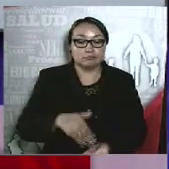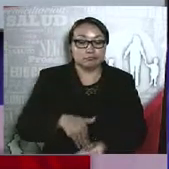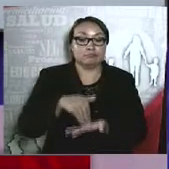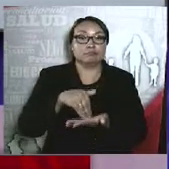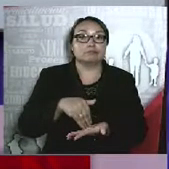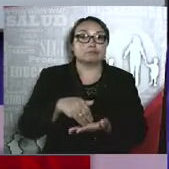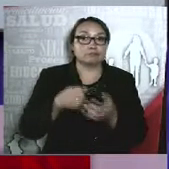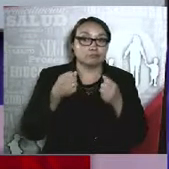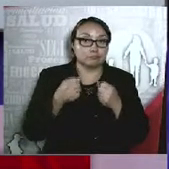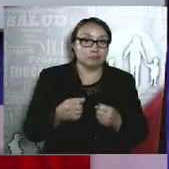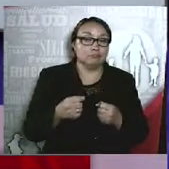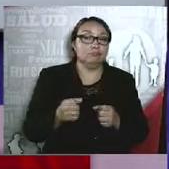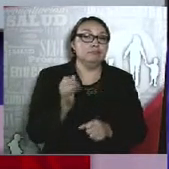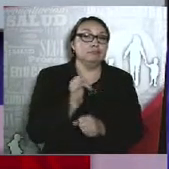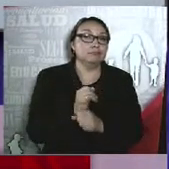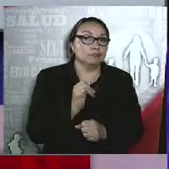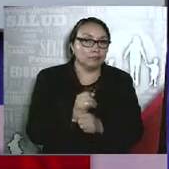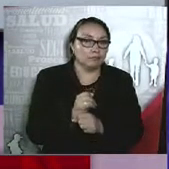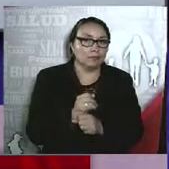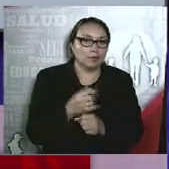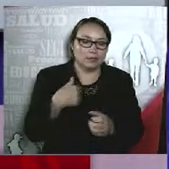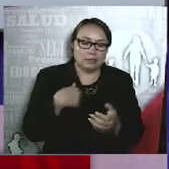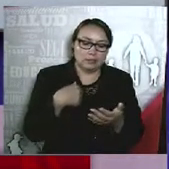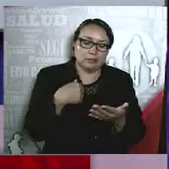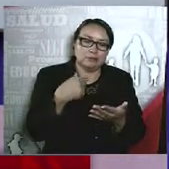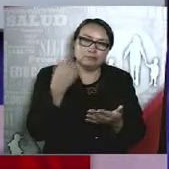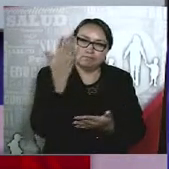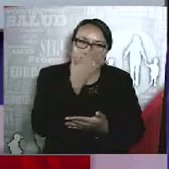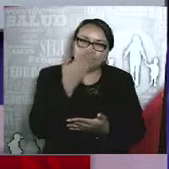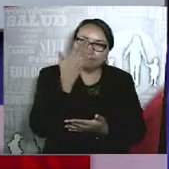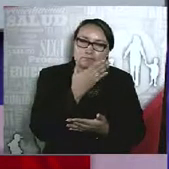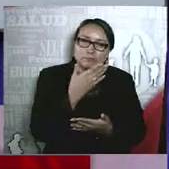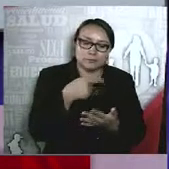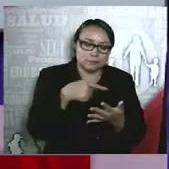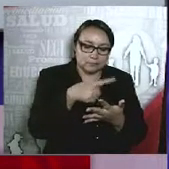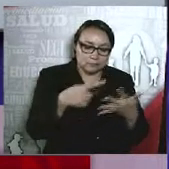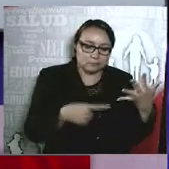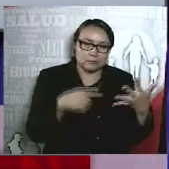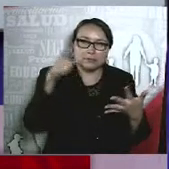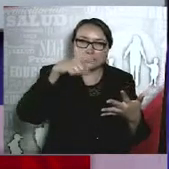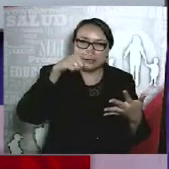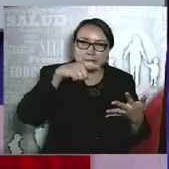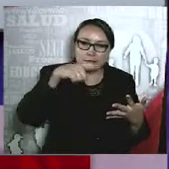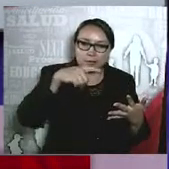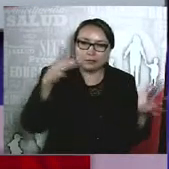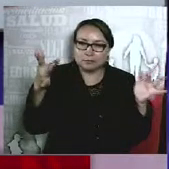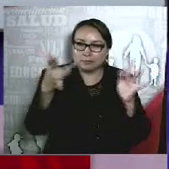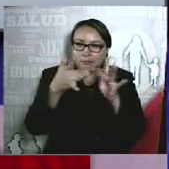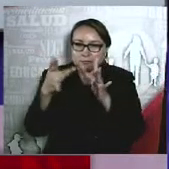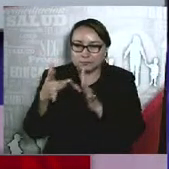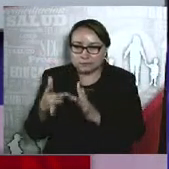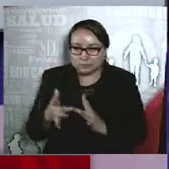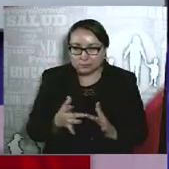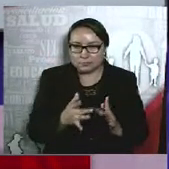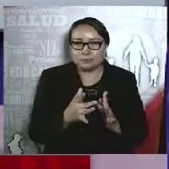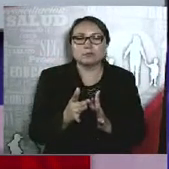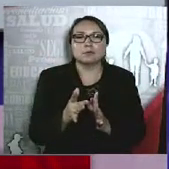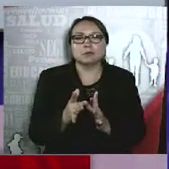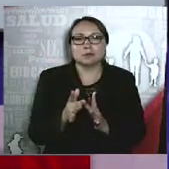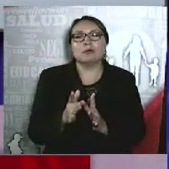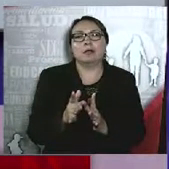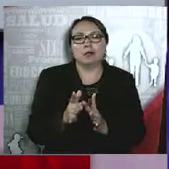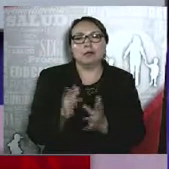buscado lograr ajustar las necesidades de las áreas misionales con la materialización que se da en todo el tema de la